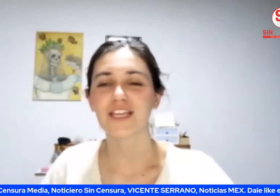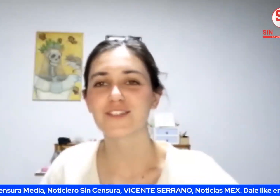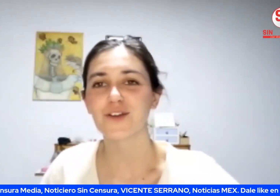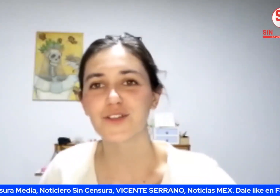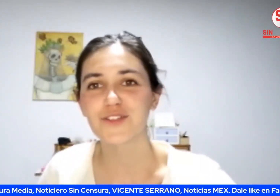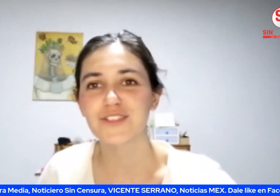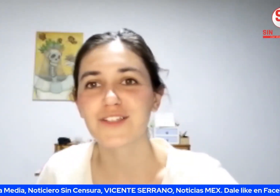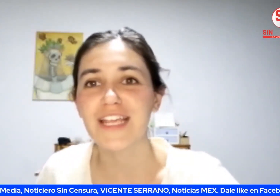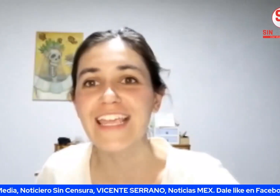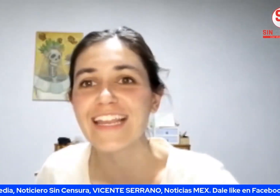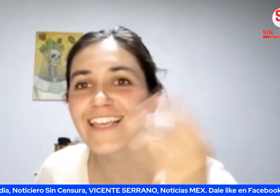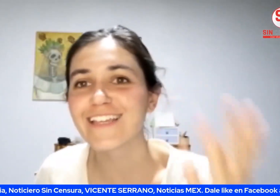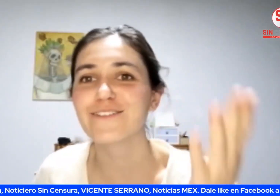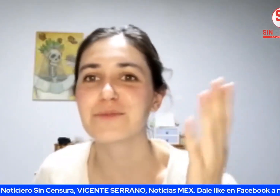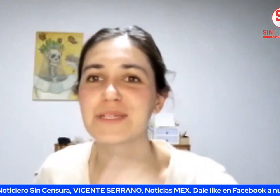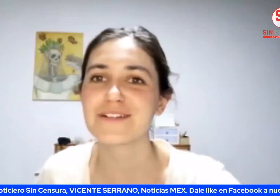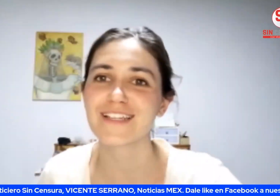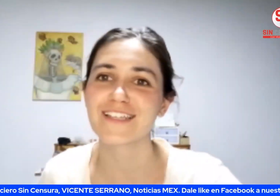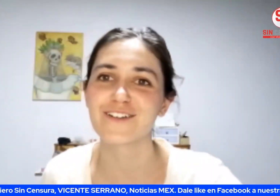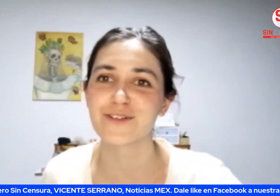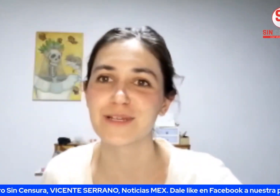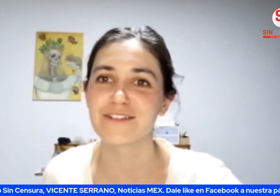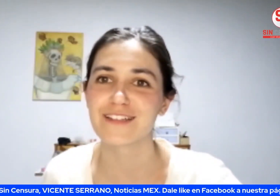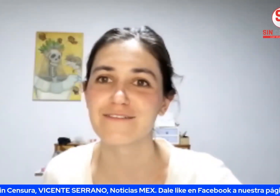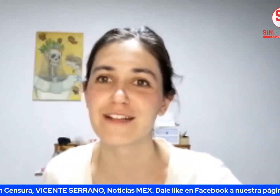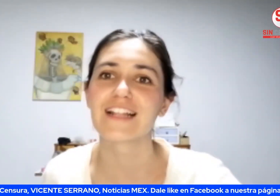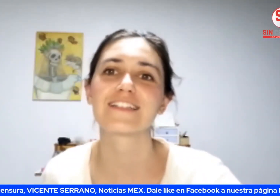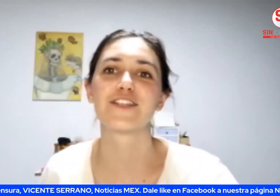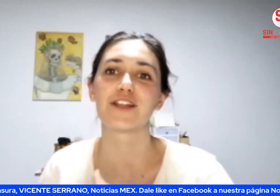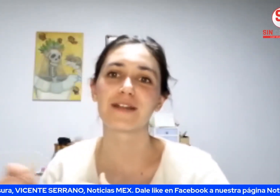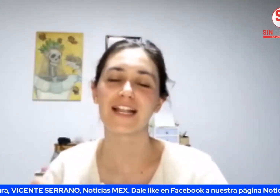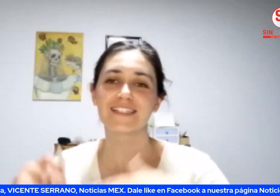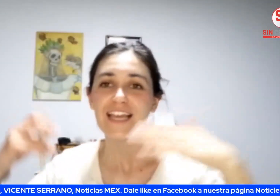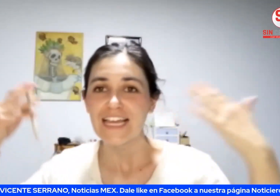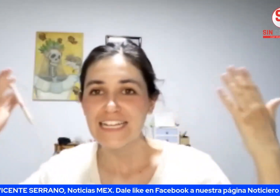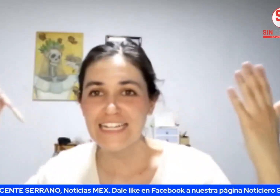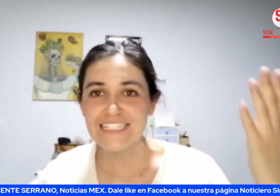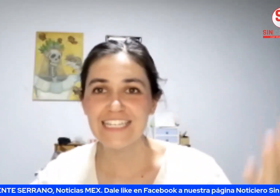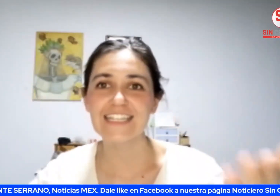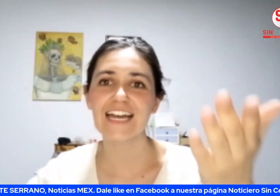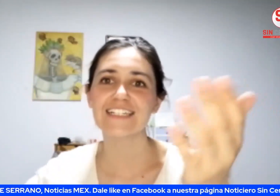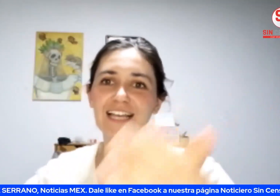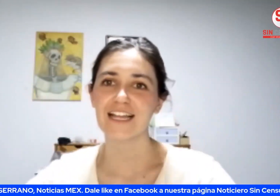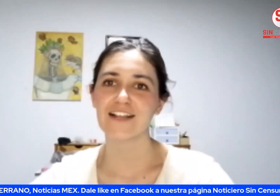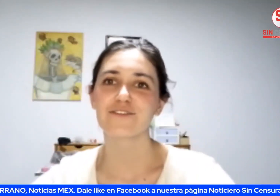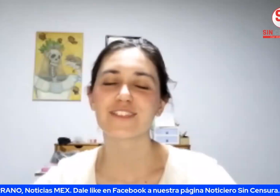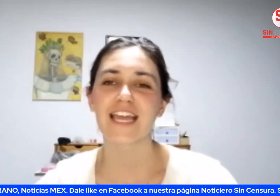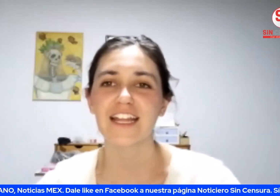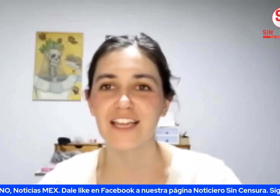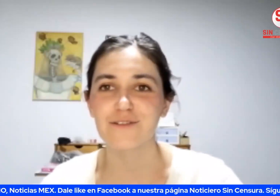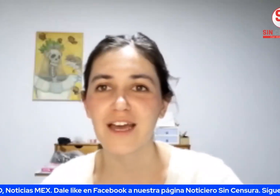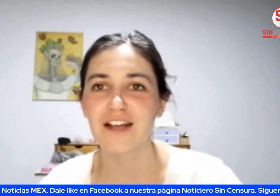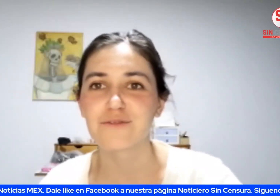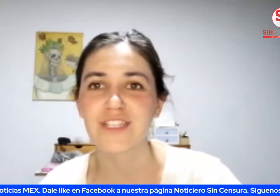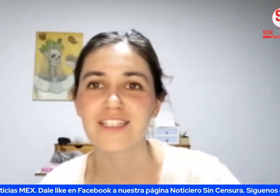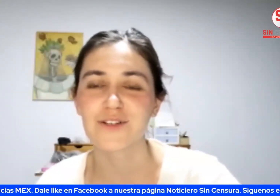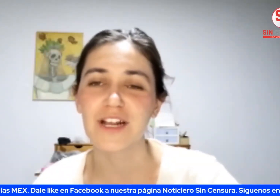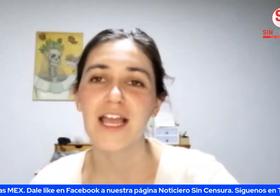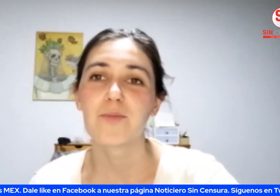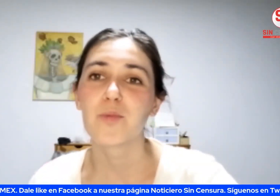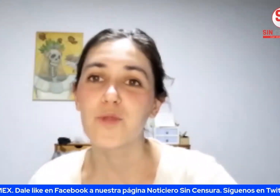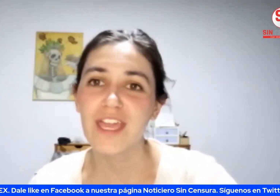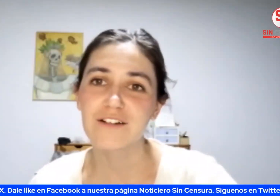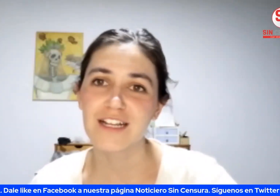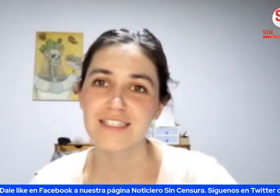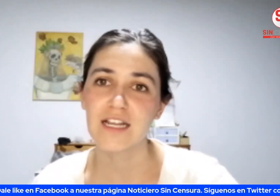entre un sector y otro sector, y ni eso pudieron hacer los gobiernos neoliberales, ni sentarse a negociar y ayudar a un